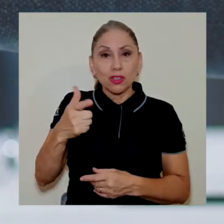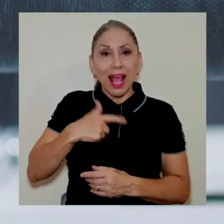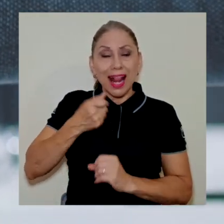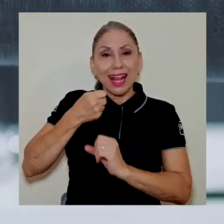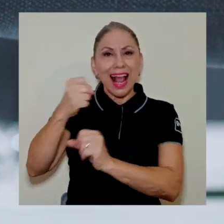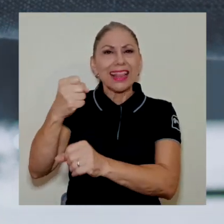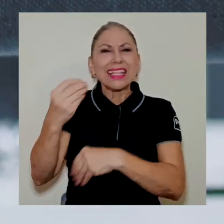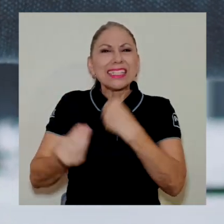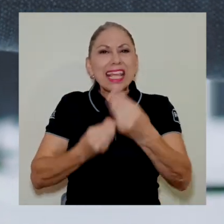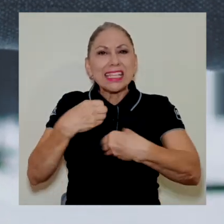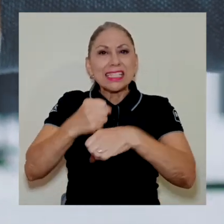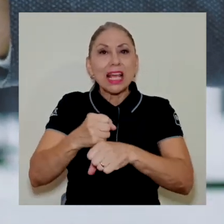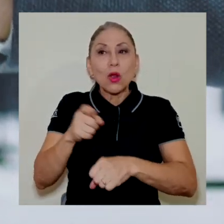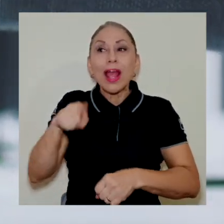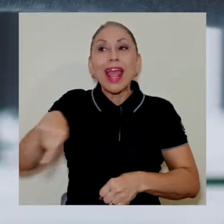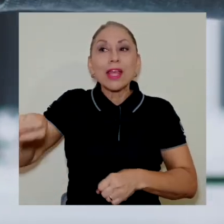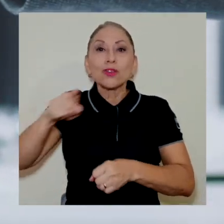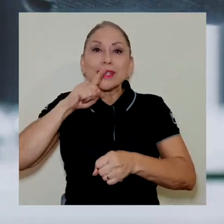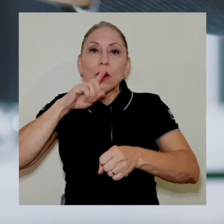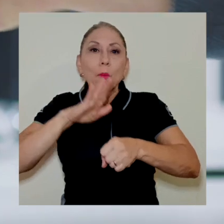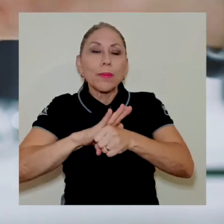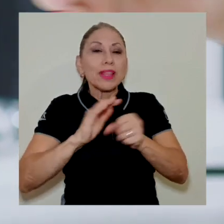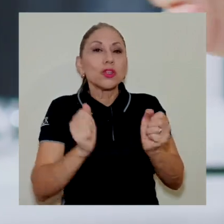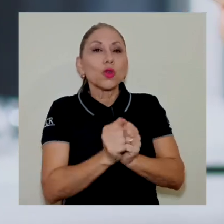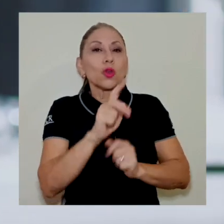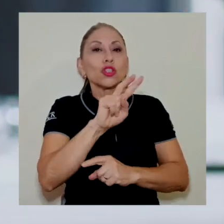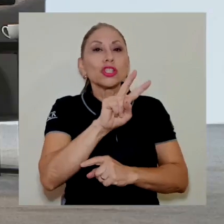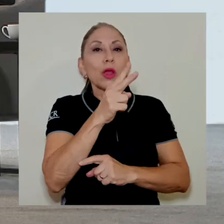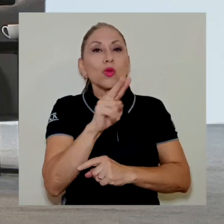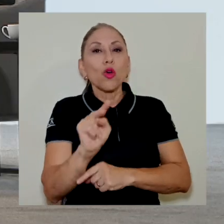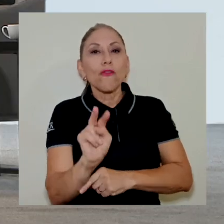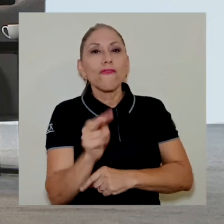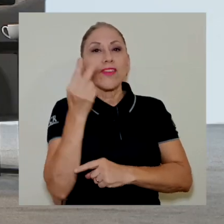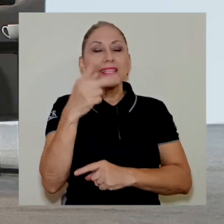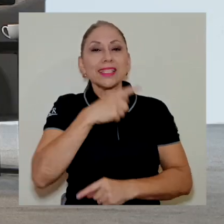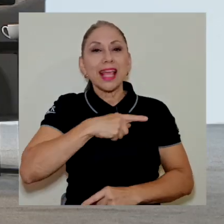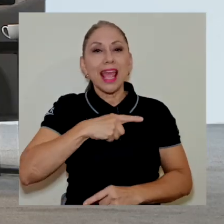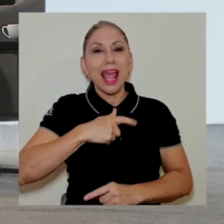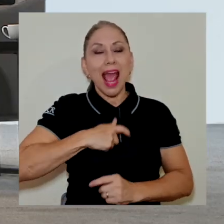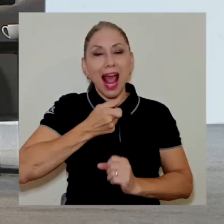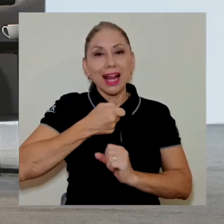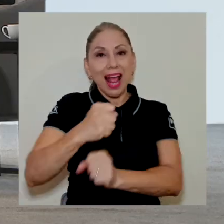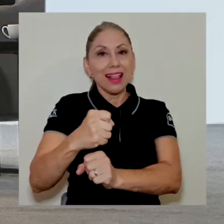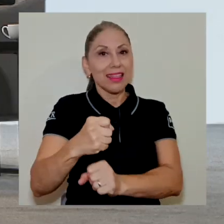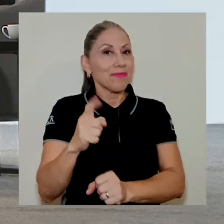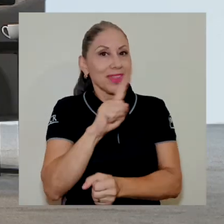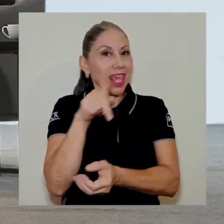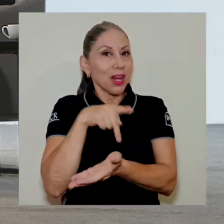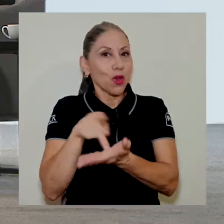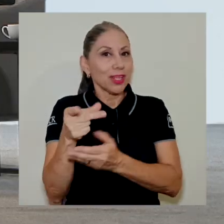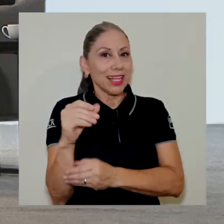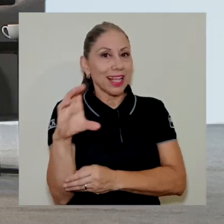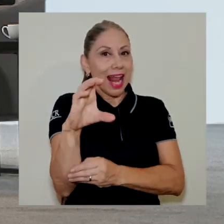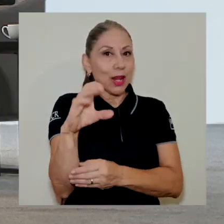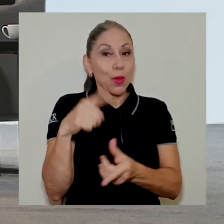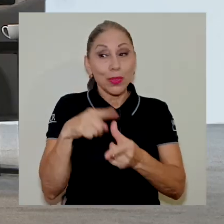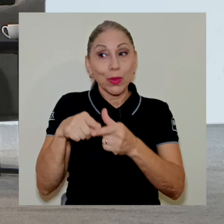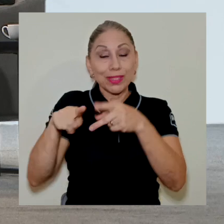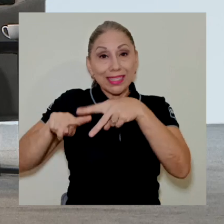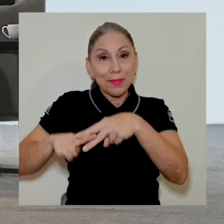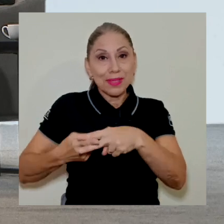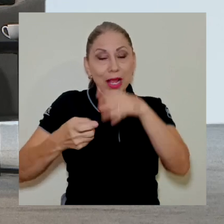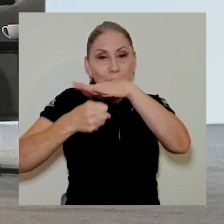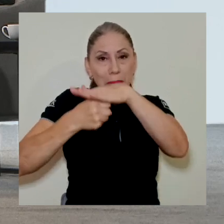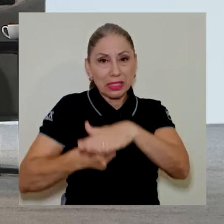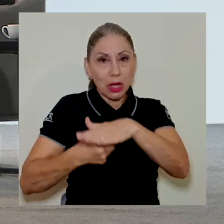primeros alcaldes fue que estaban comprometidos con el segundo vicealcalde que no tiene salario. Entonces empezaron a presionar para